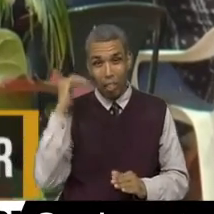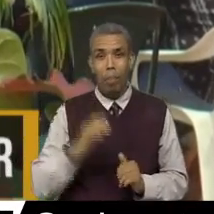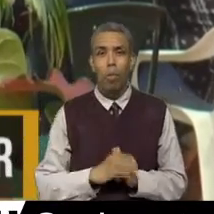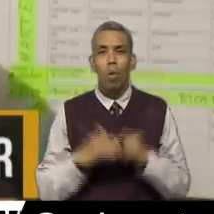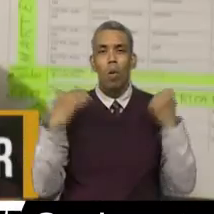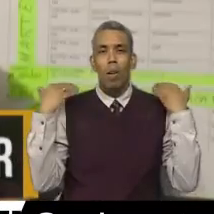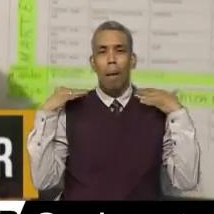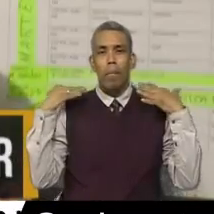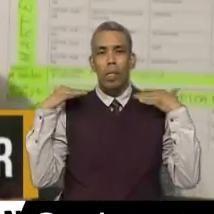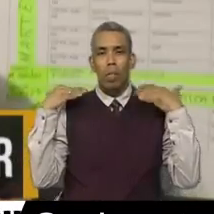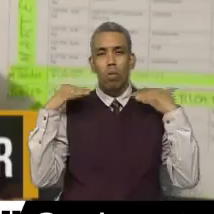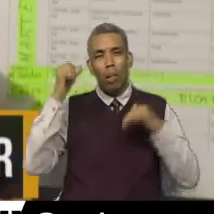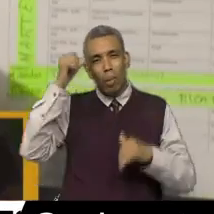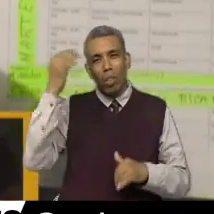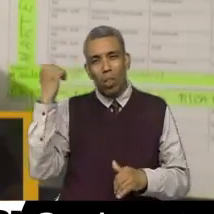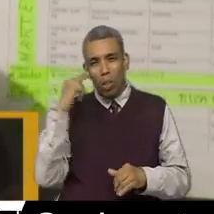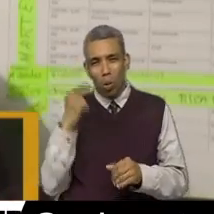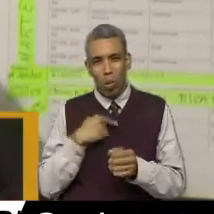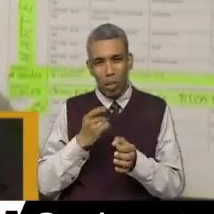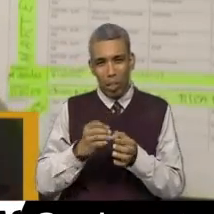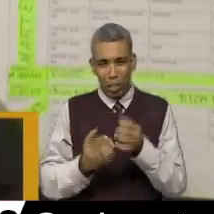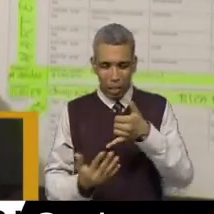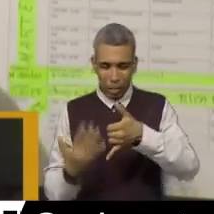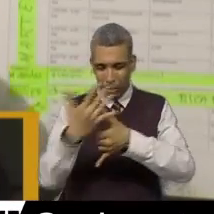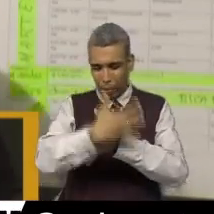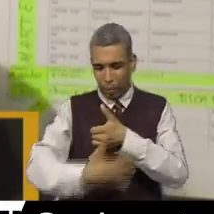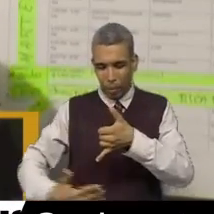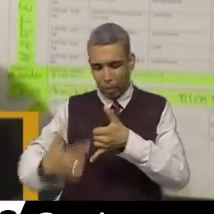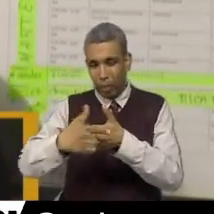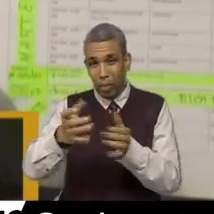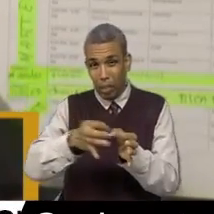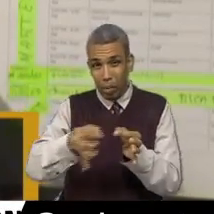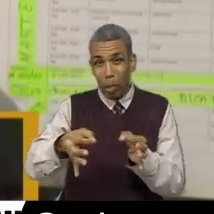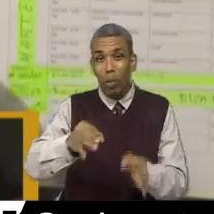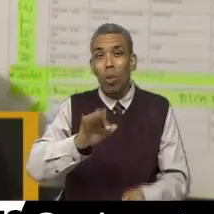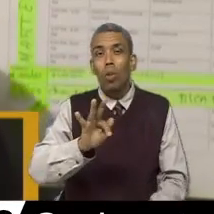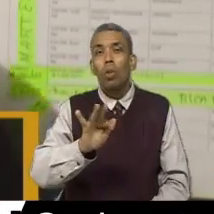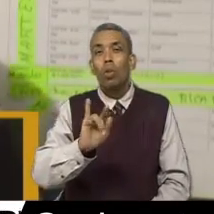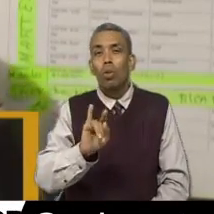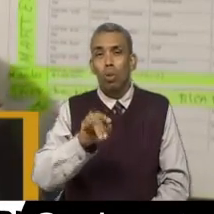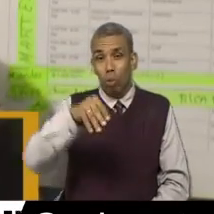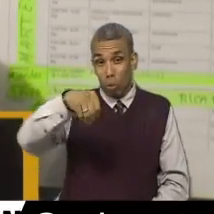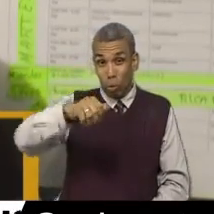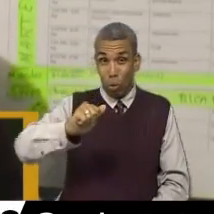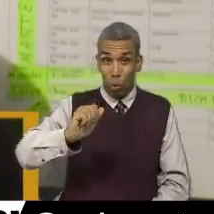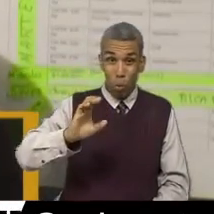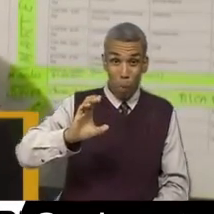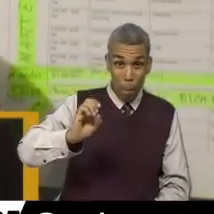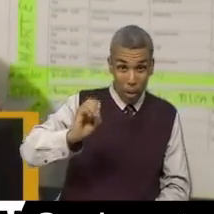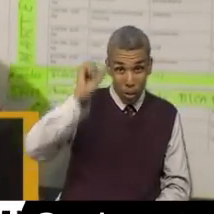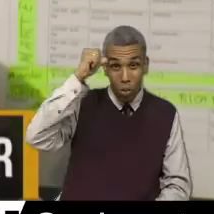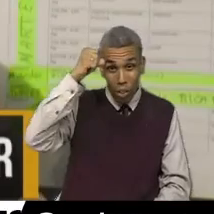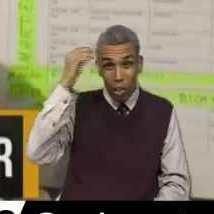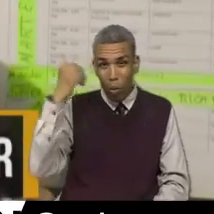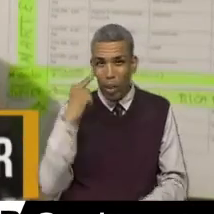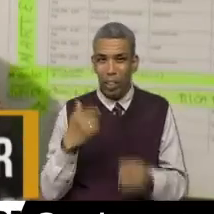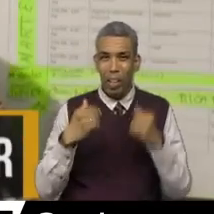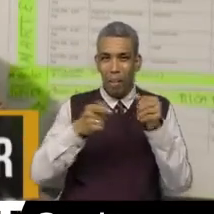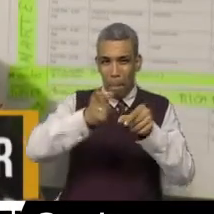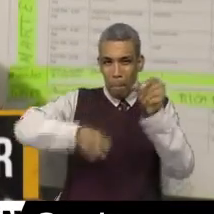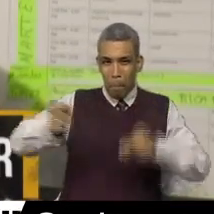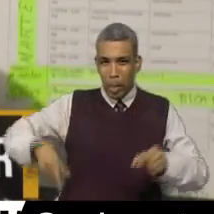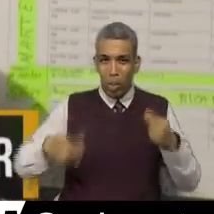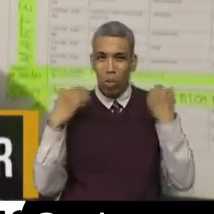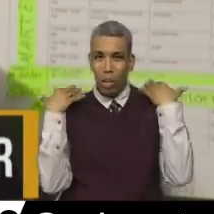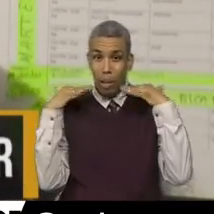declaraciones. Pues sin ser pesimista, pero siendo responsable en la realidad, las situaciones en terreno no